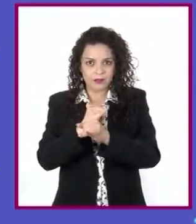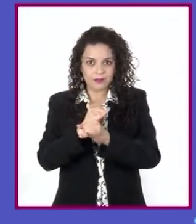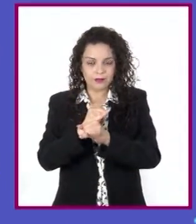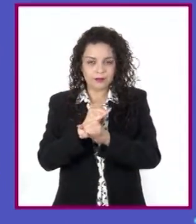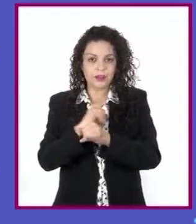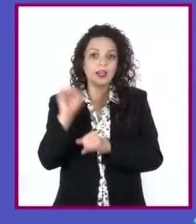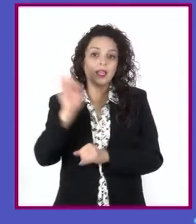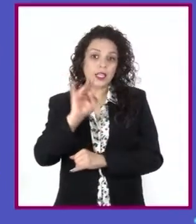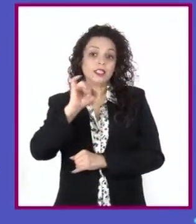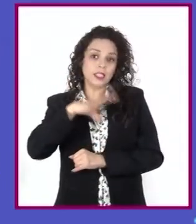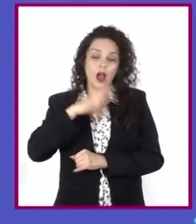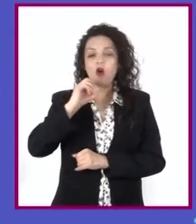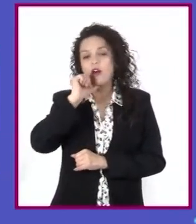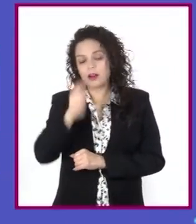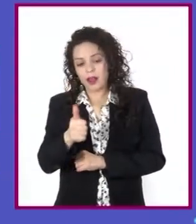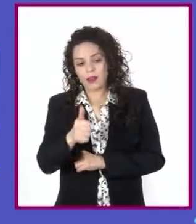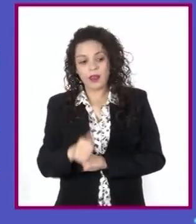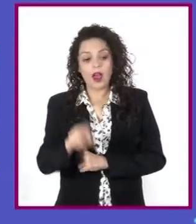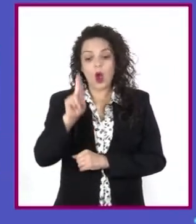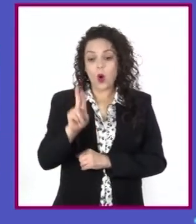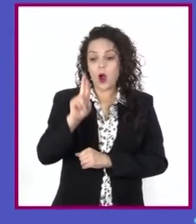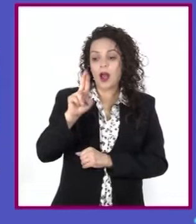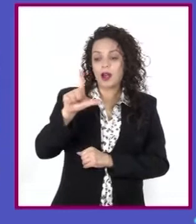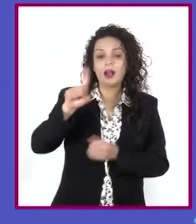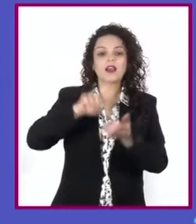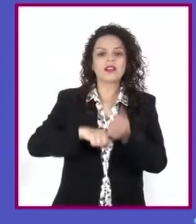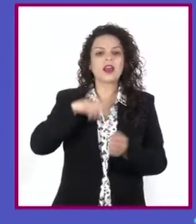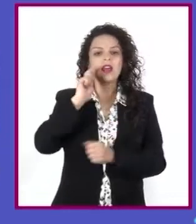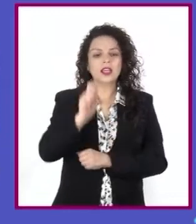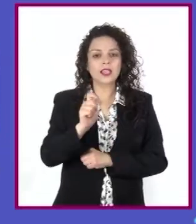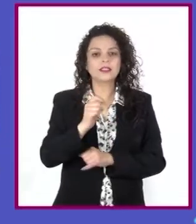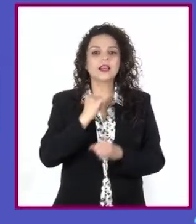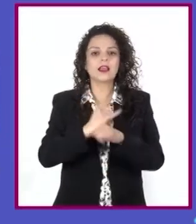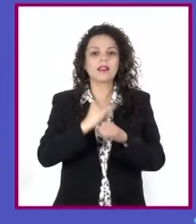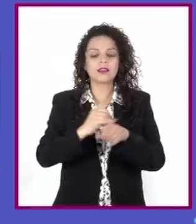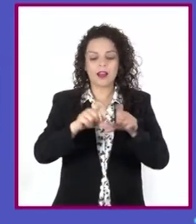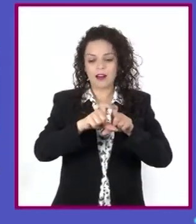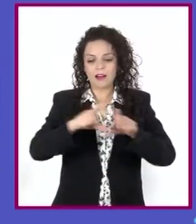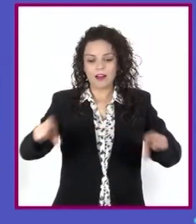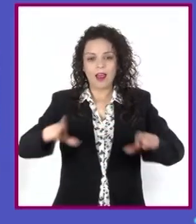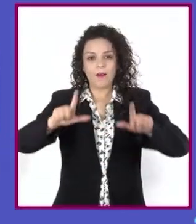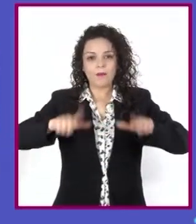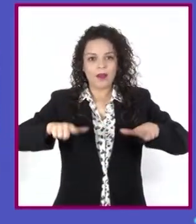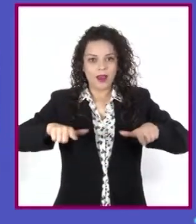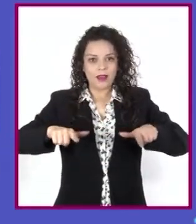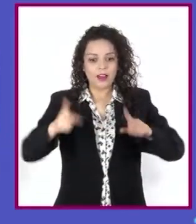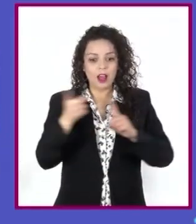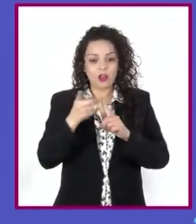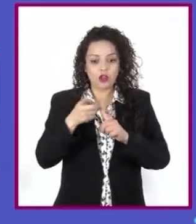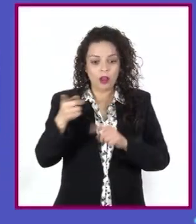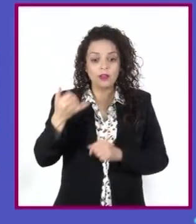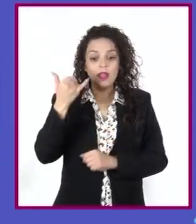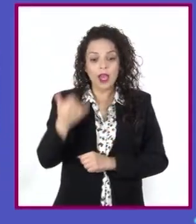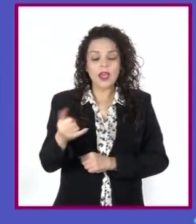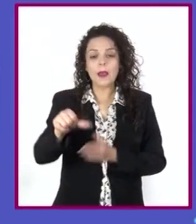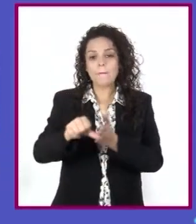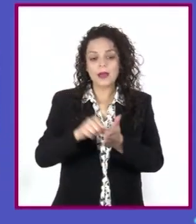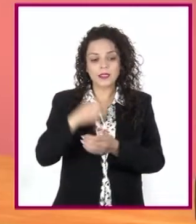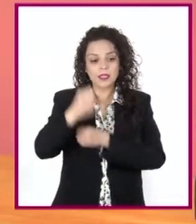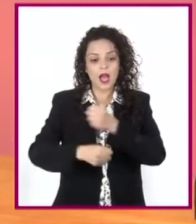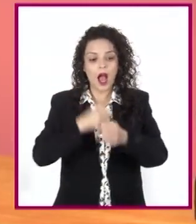haber, la URL, dirección web, y la fecha en la que el sitio fue consultado, mes y